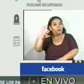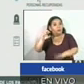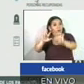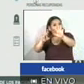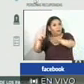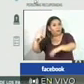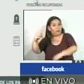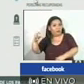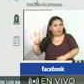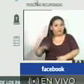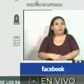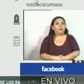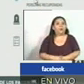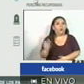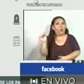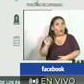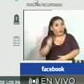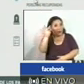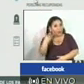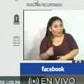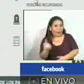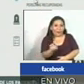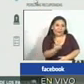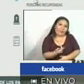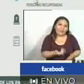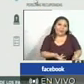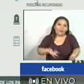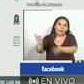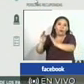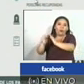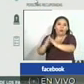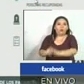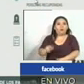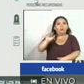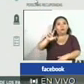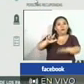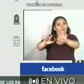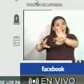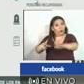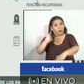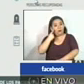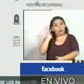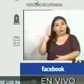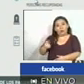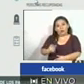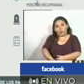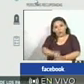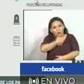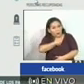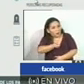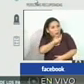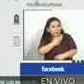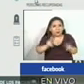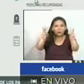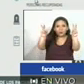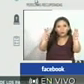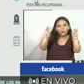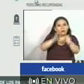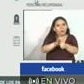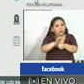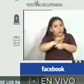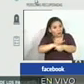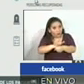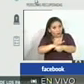salvadoreños que han recibido el alta justamente este día son 38. Así los datos generales sobre la COVID-19,